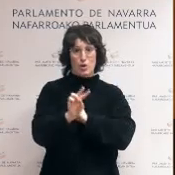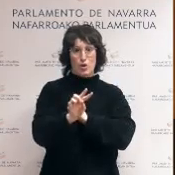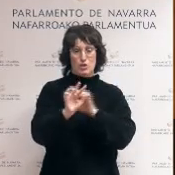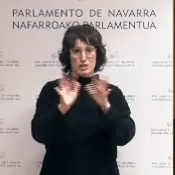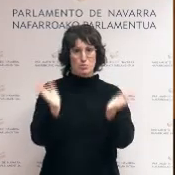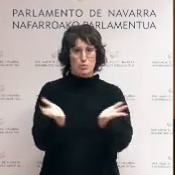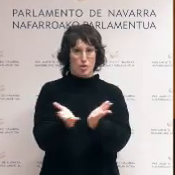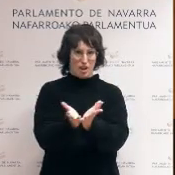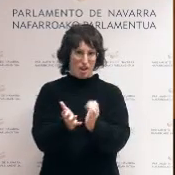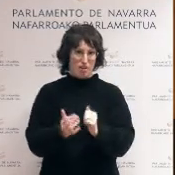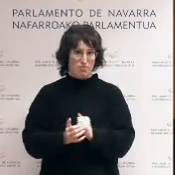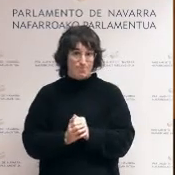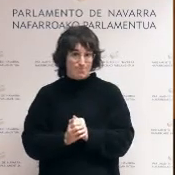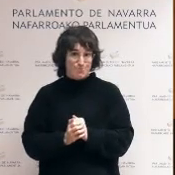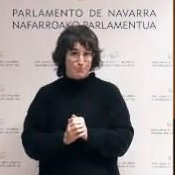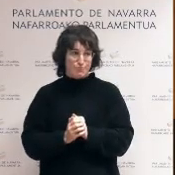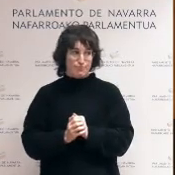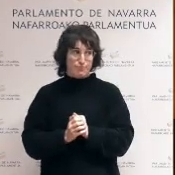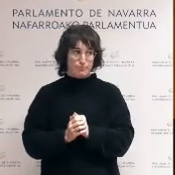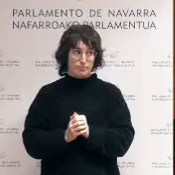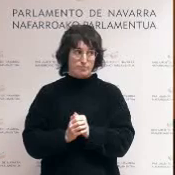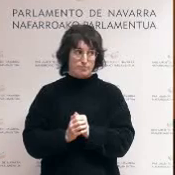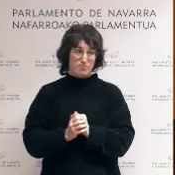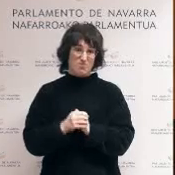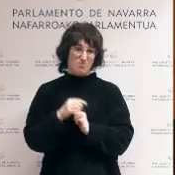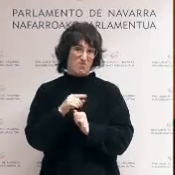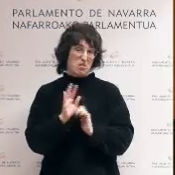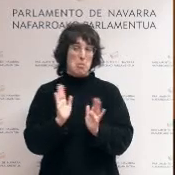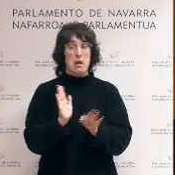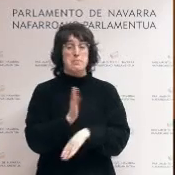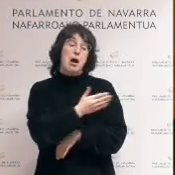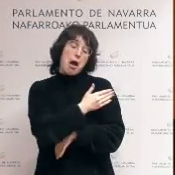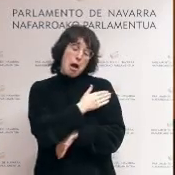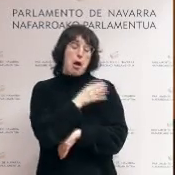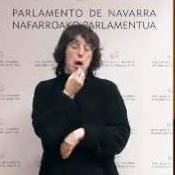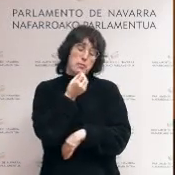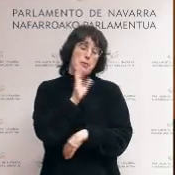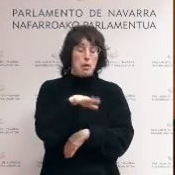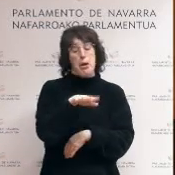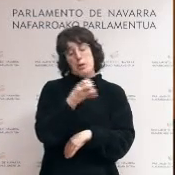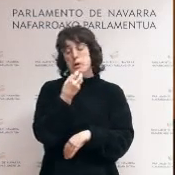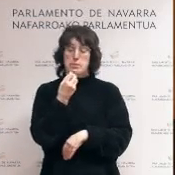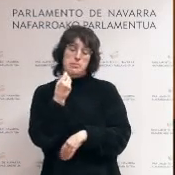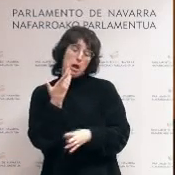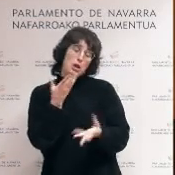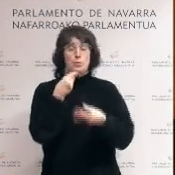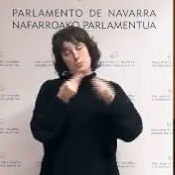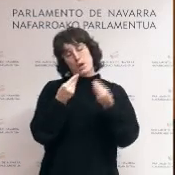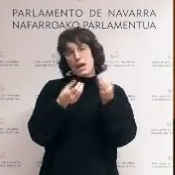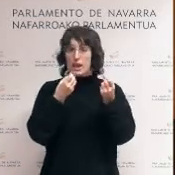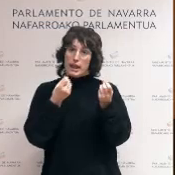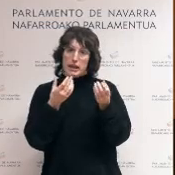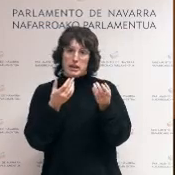esto, aparte de con palmaditas en la espalda, decirles muy bien que bien lo hacéis todo, habrá